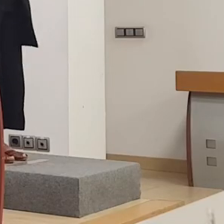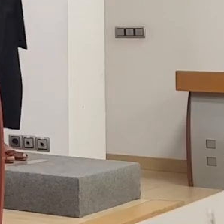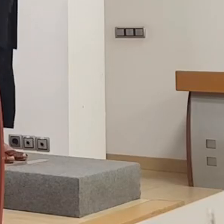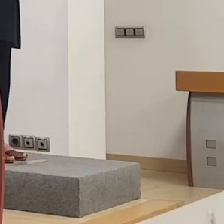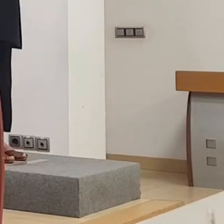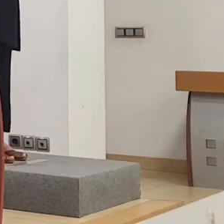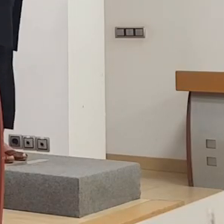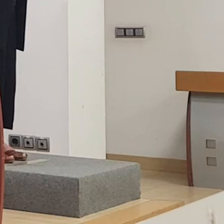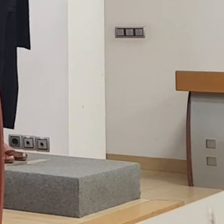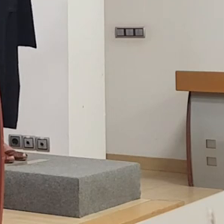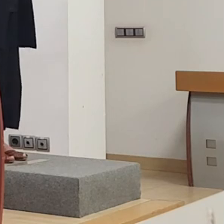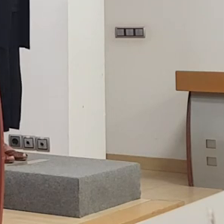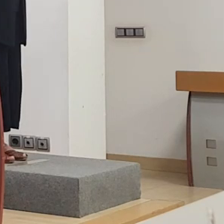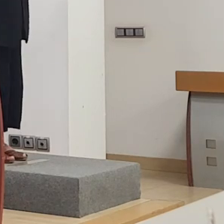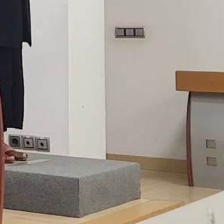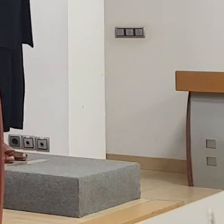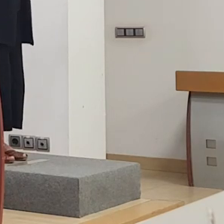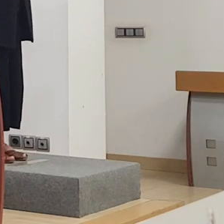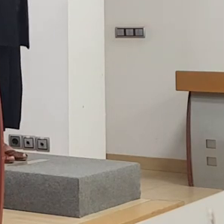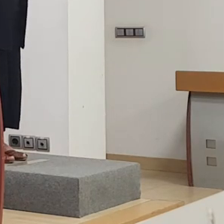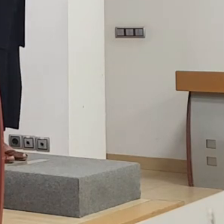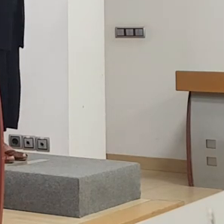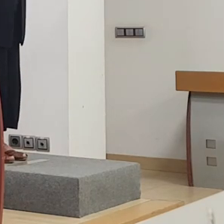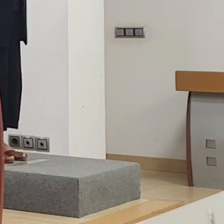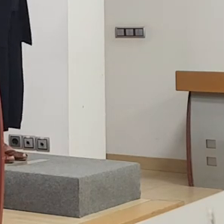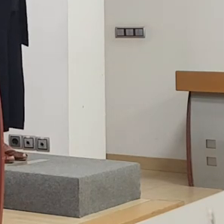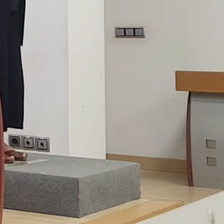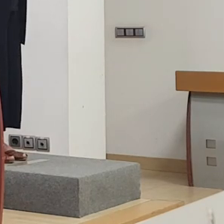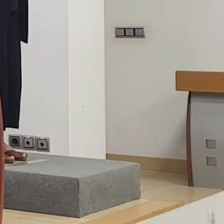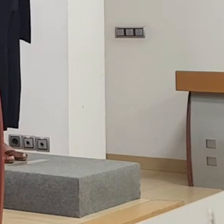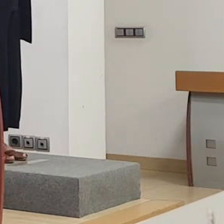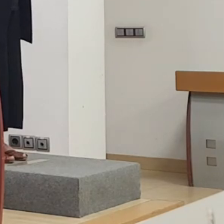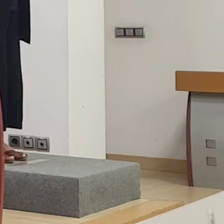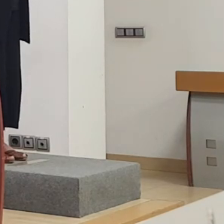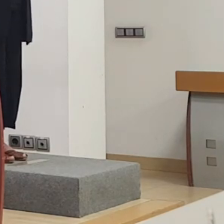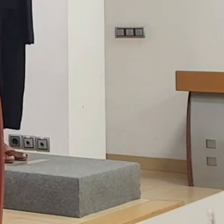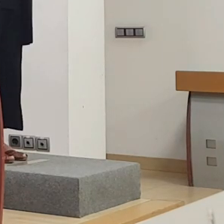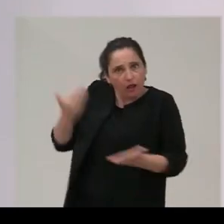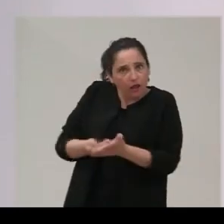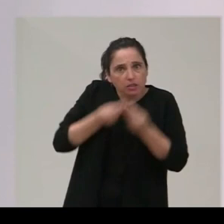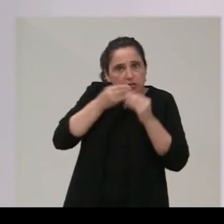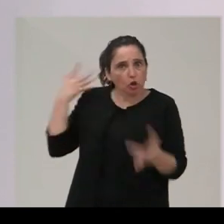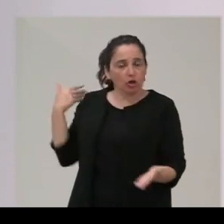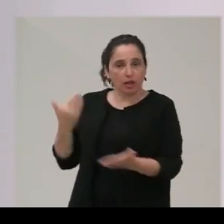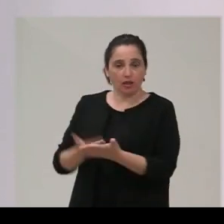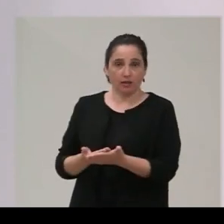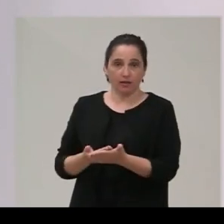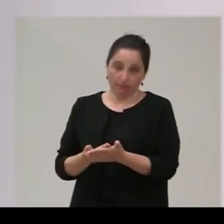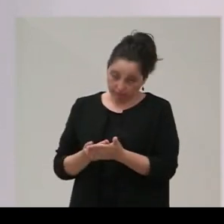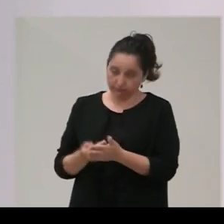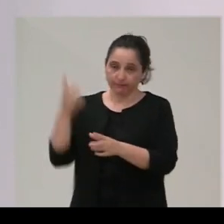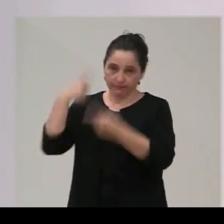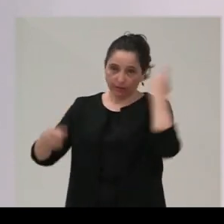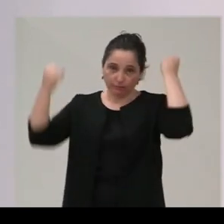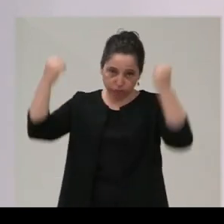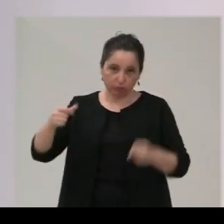también teníamos al inicio de las legislaturas, con lo cual es una reunión de las que ya veníamos haciendo, pero con todas las diferencias que ya